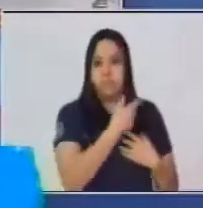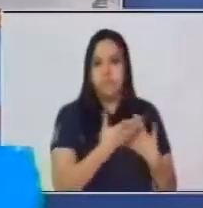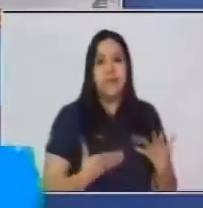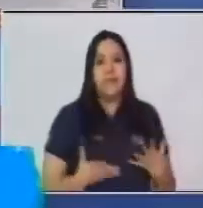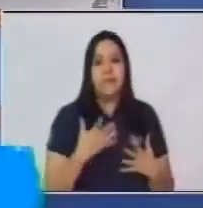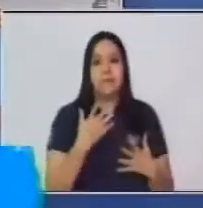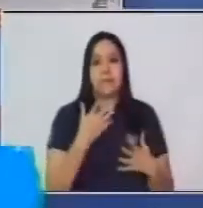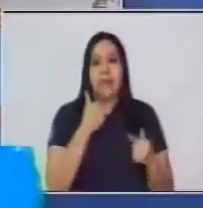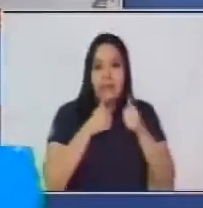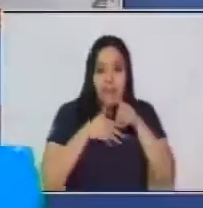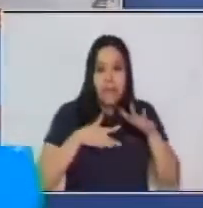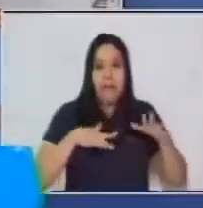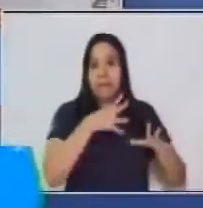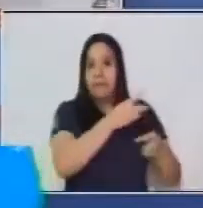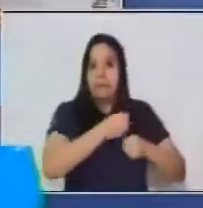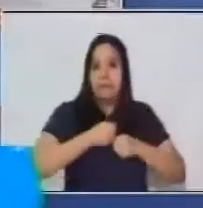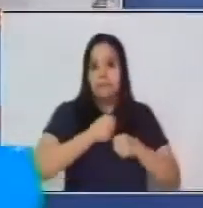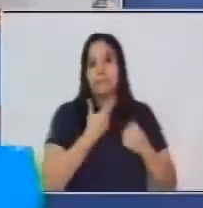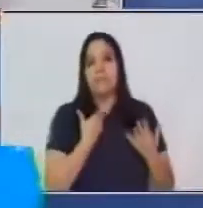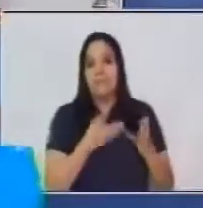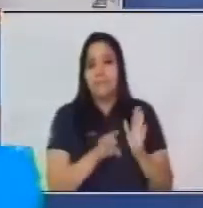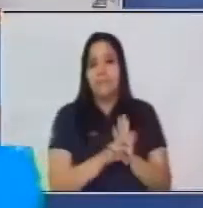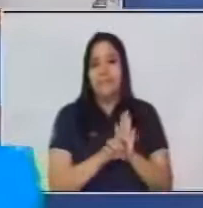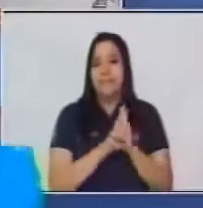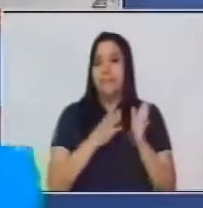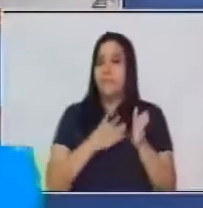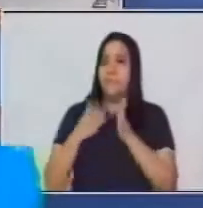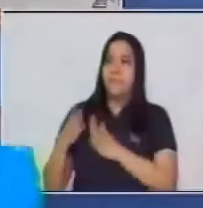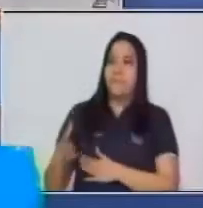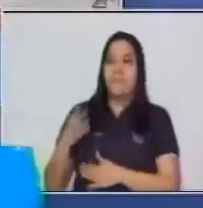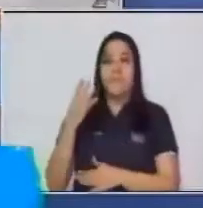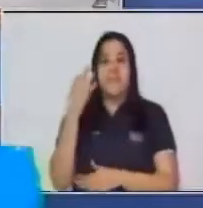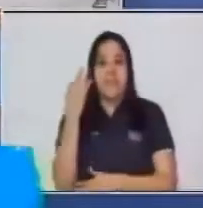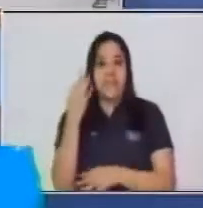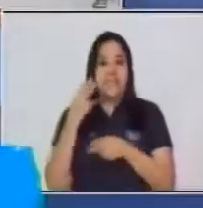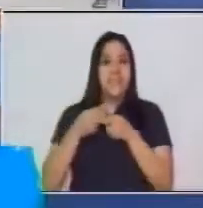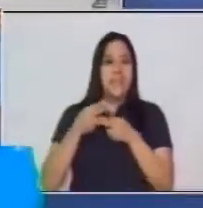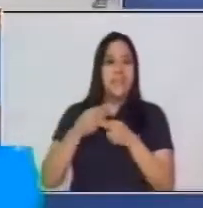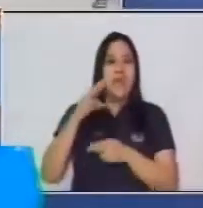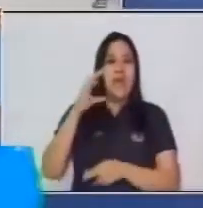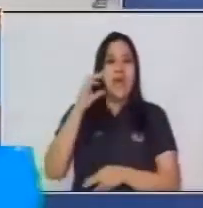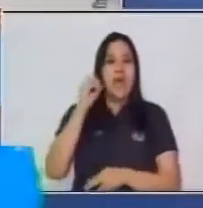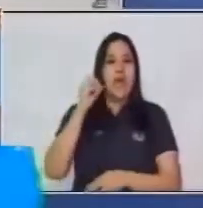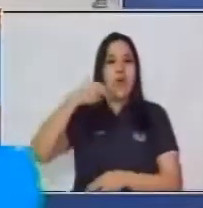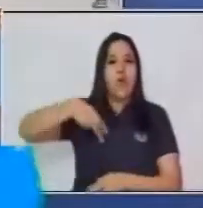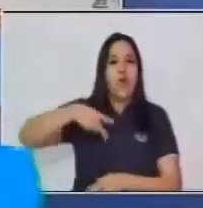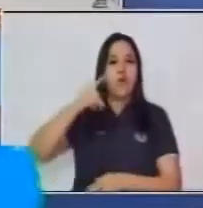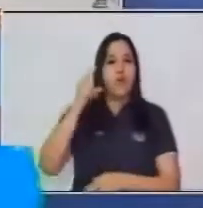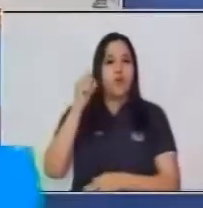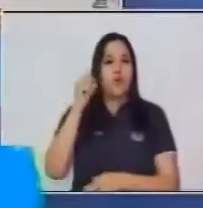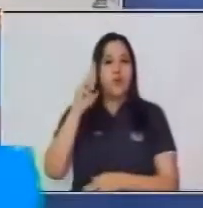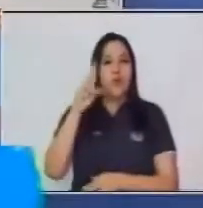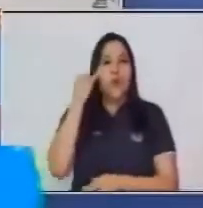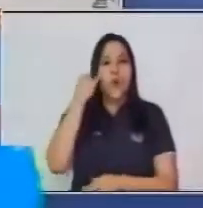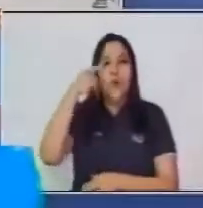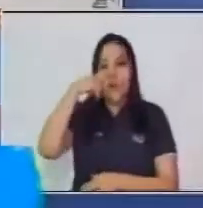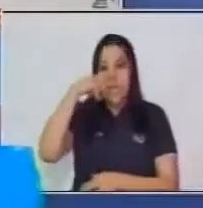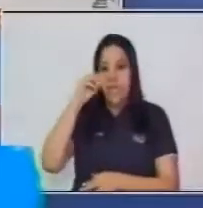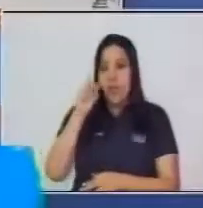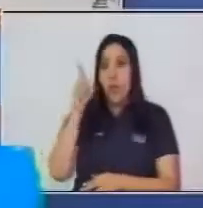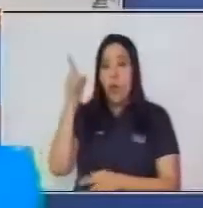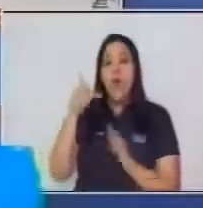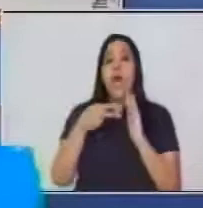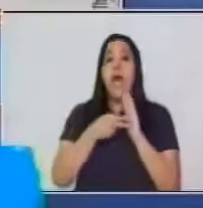Luego, ¿has visto el 3 en algún momento? ¿Lo conoces? Este es Condorito, una tira cómica mexicana.